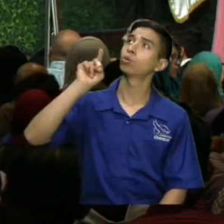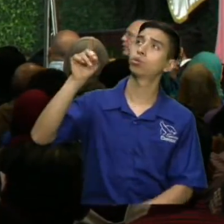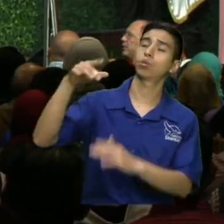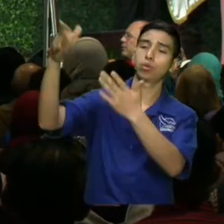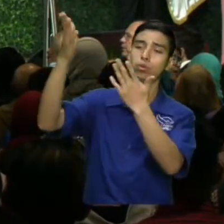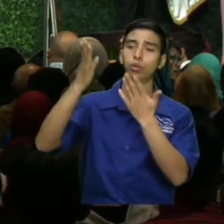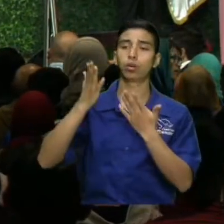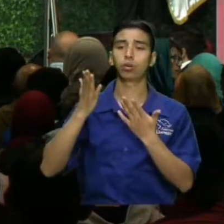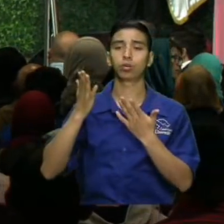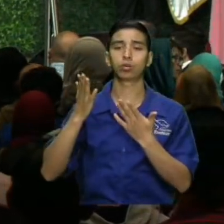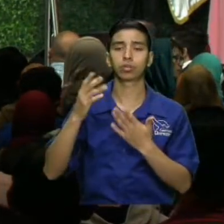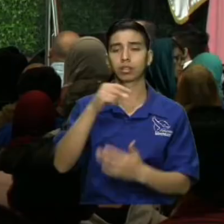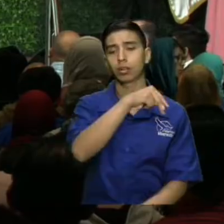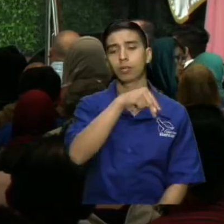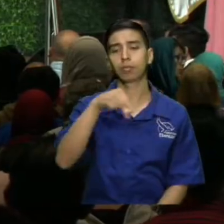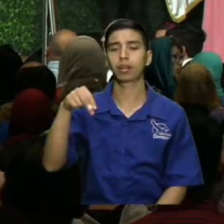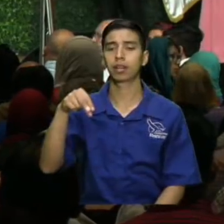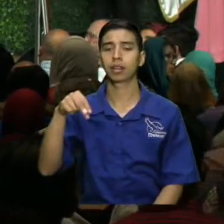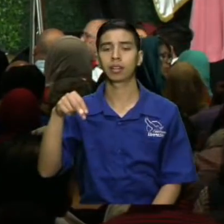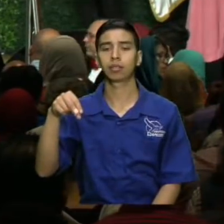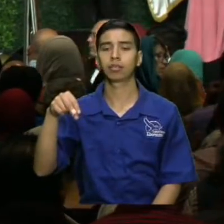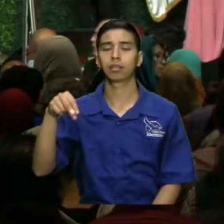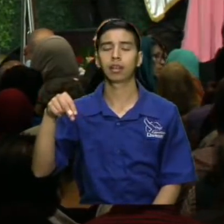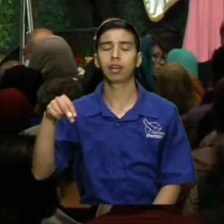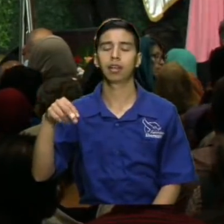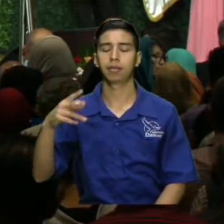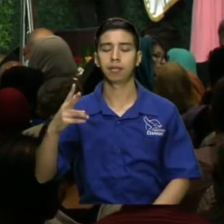Qué hermoso, Señor.